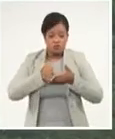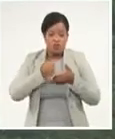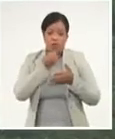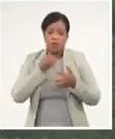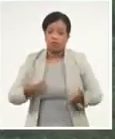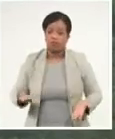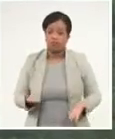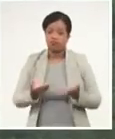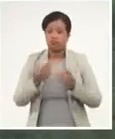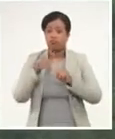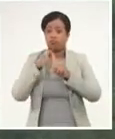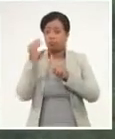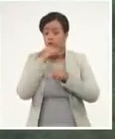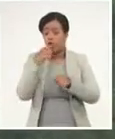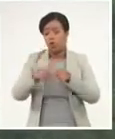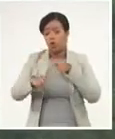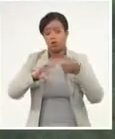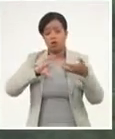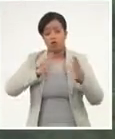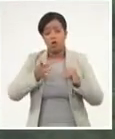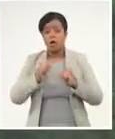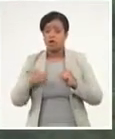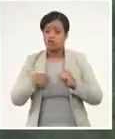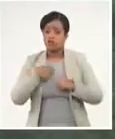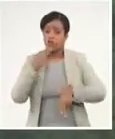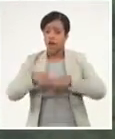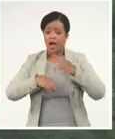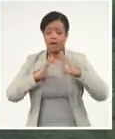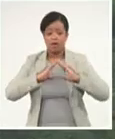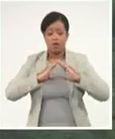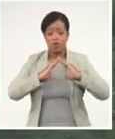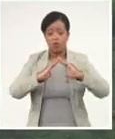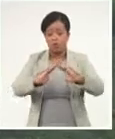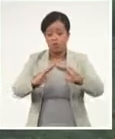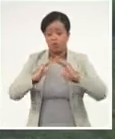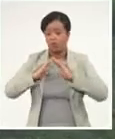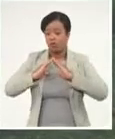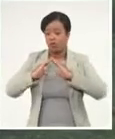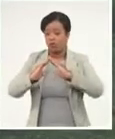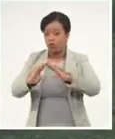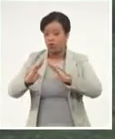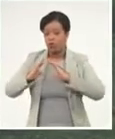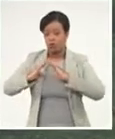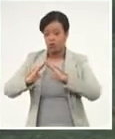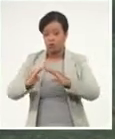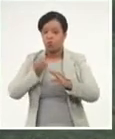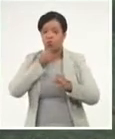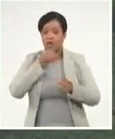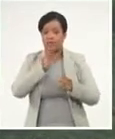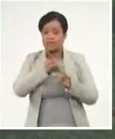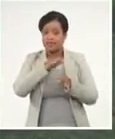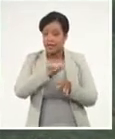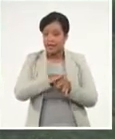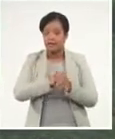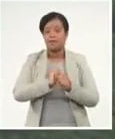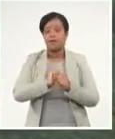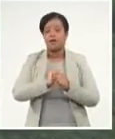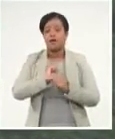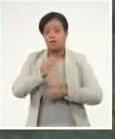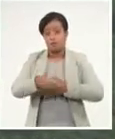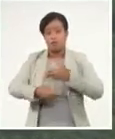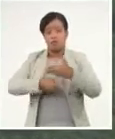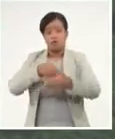de secado, nosotros estamos secando, construyendo casas rústicas con nylon, que para poder procesar